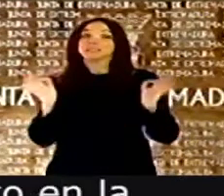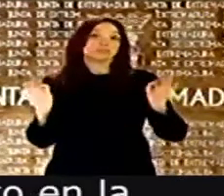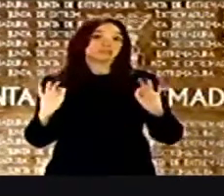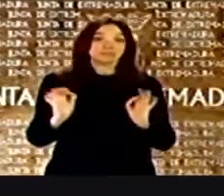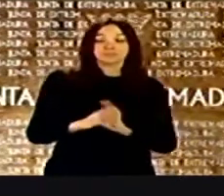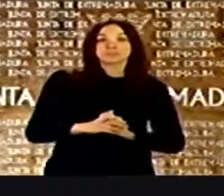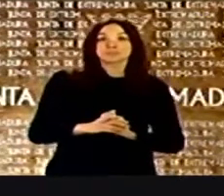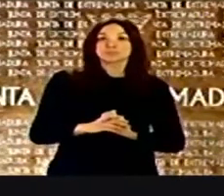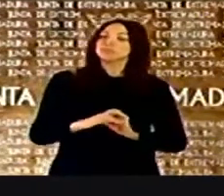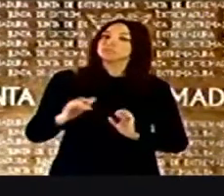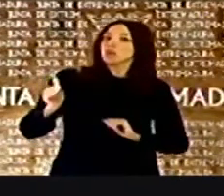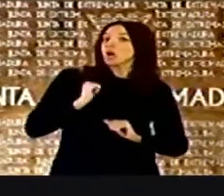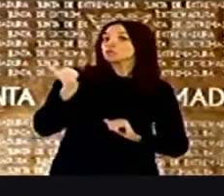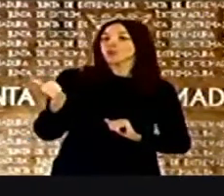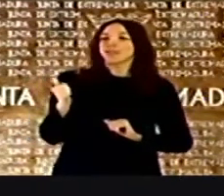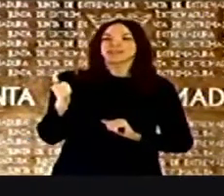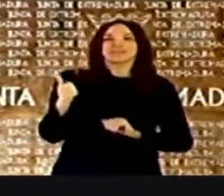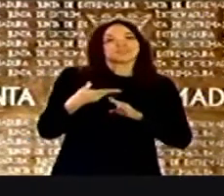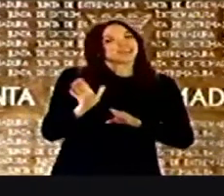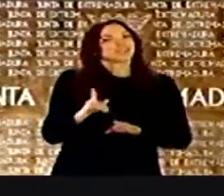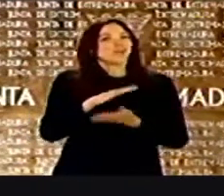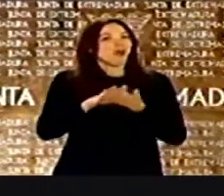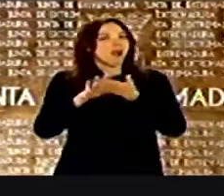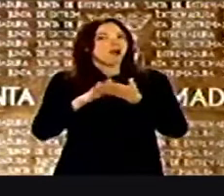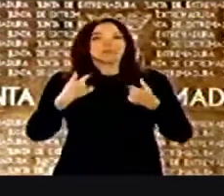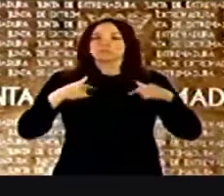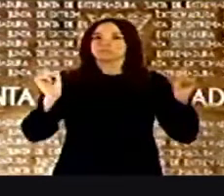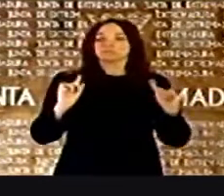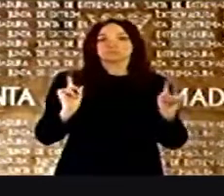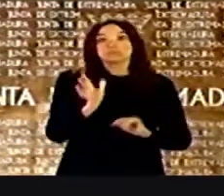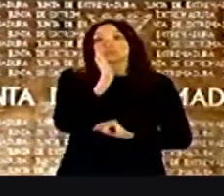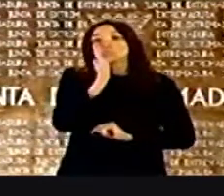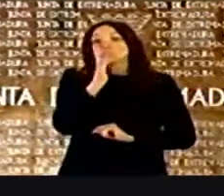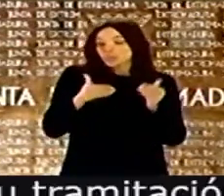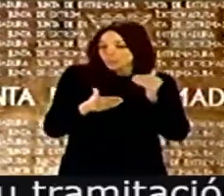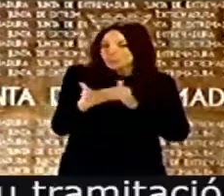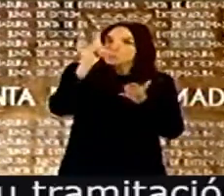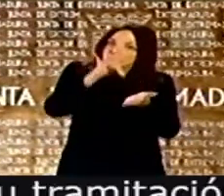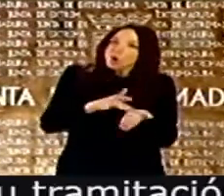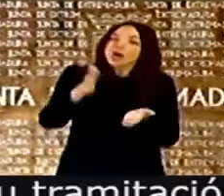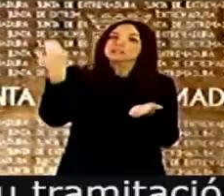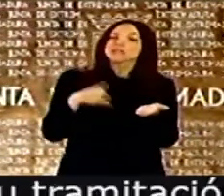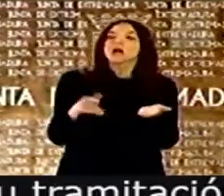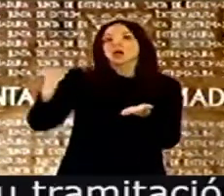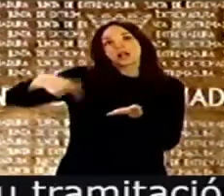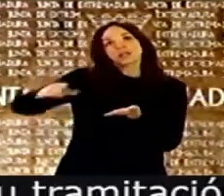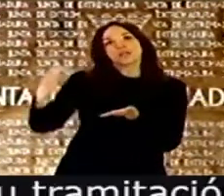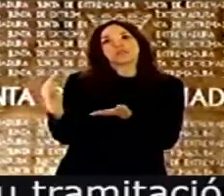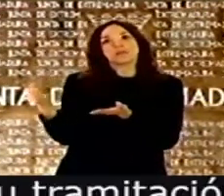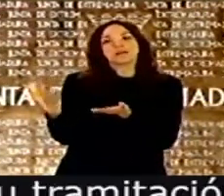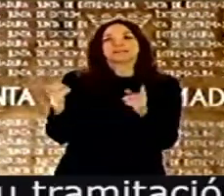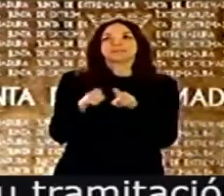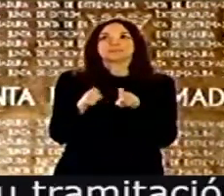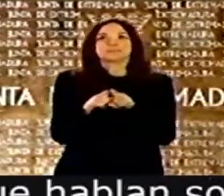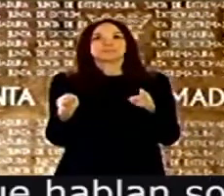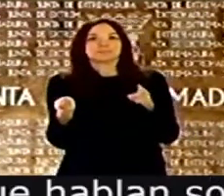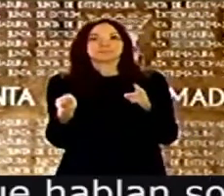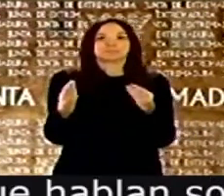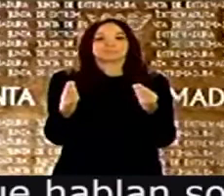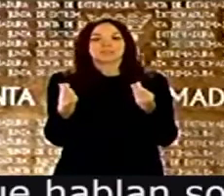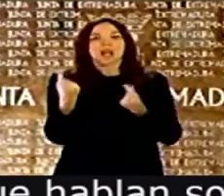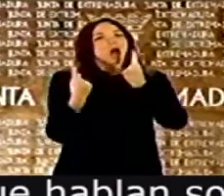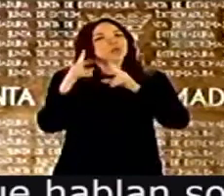Curiosamente, los que están hablando son los demás. Nosotros no hablamos de él. Cuando llegue el momento oportuno, ellos tienen que subsanar una serie de